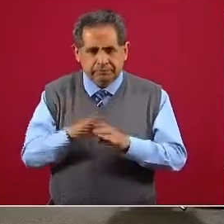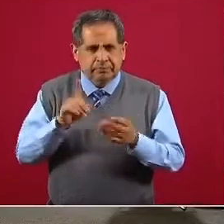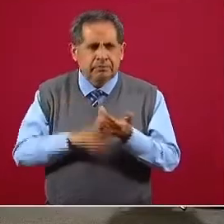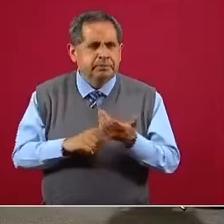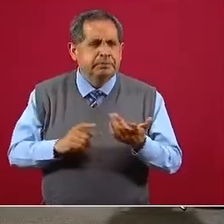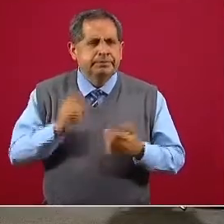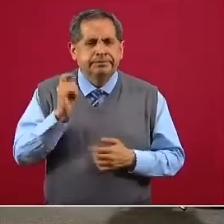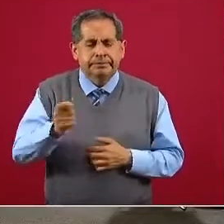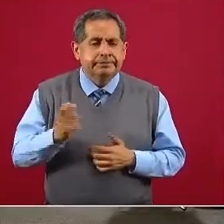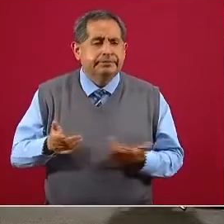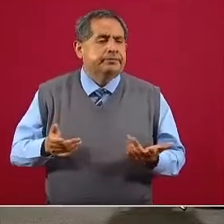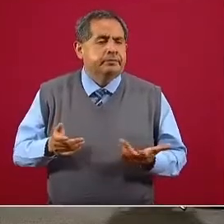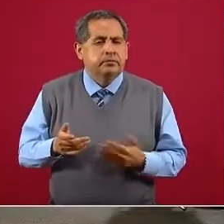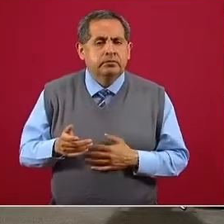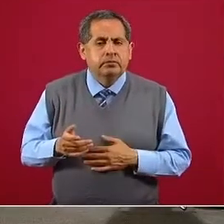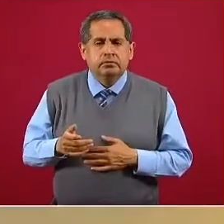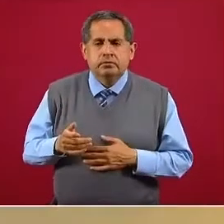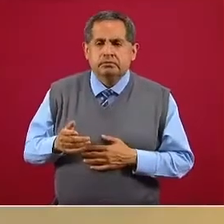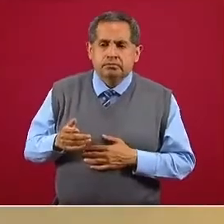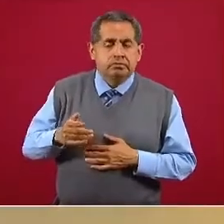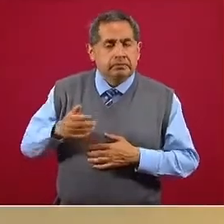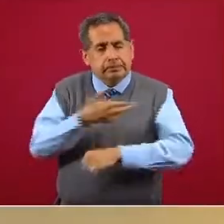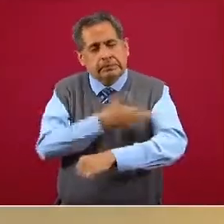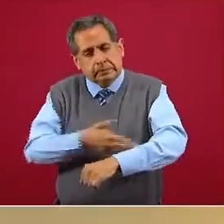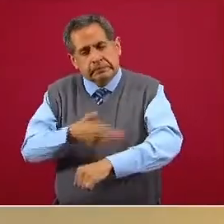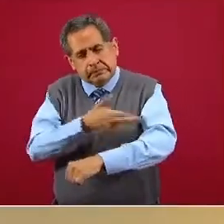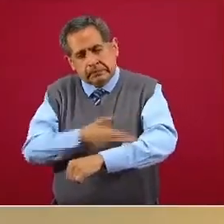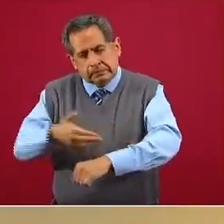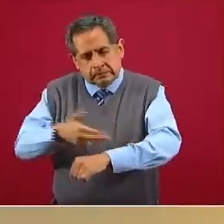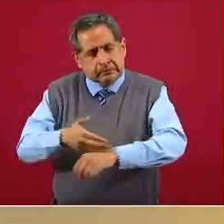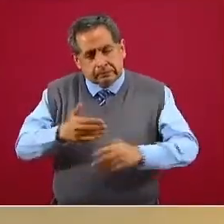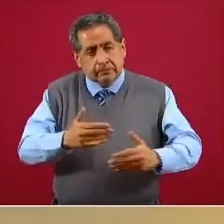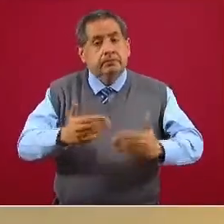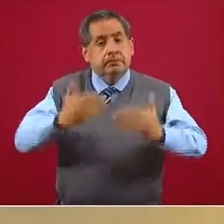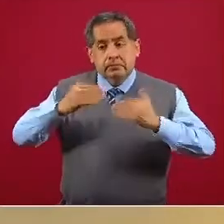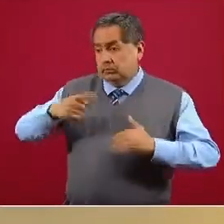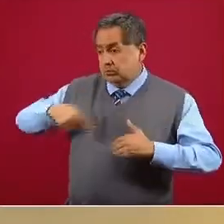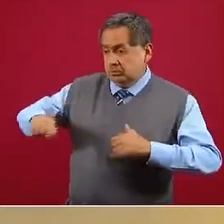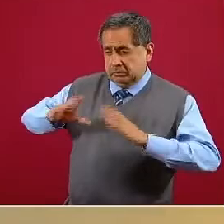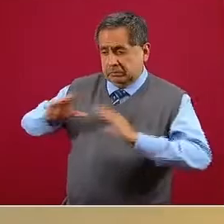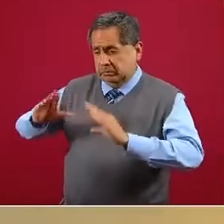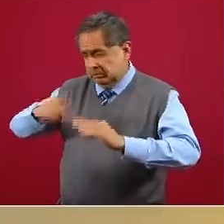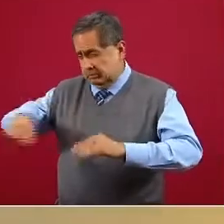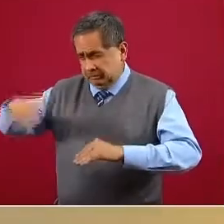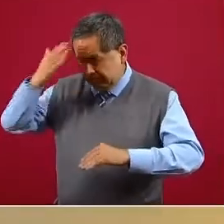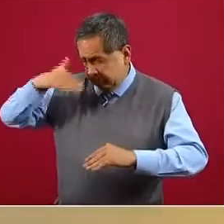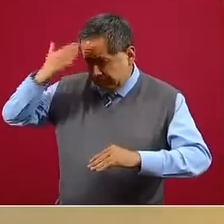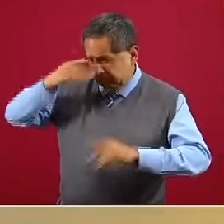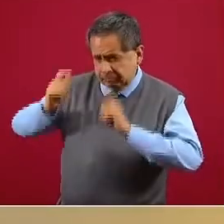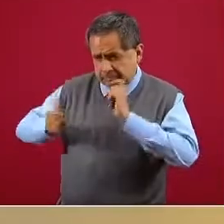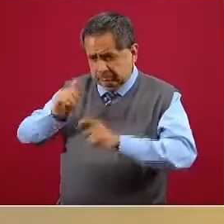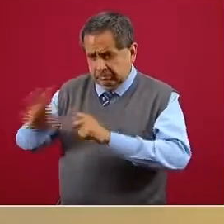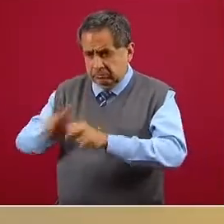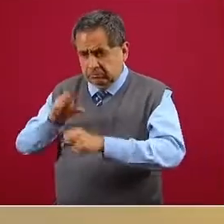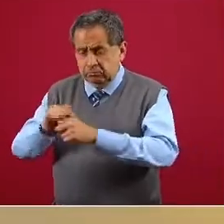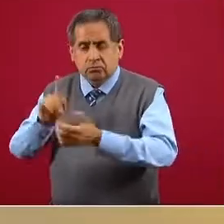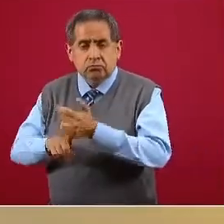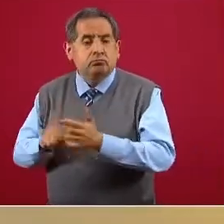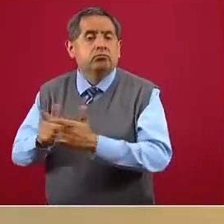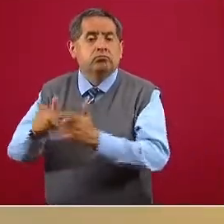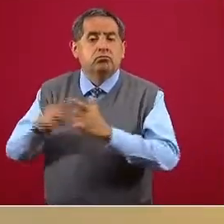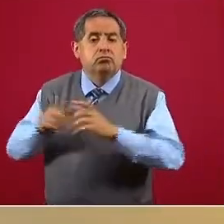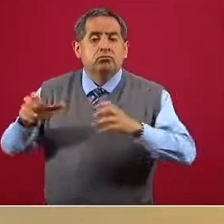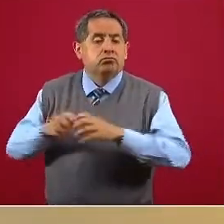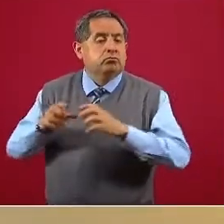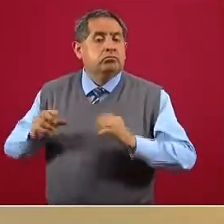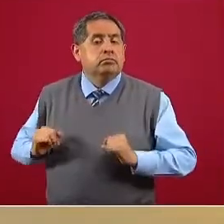esto lleva una gran planeación y previo a la capacitación y la estandarización del personal, un grupo técnico